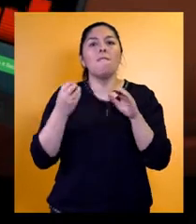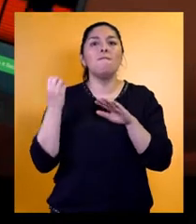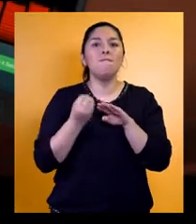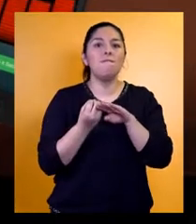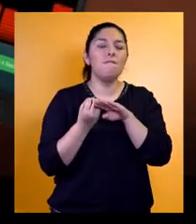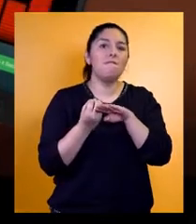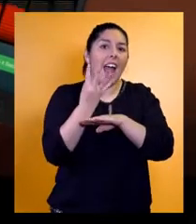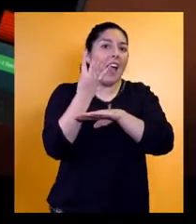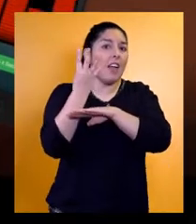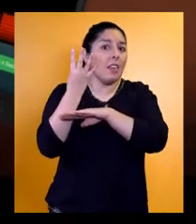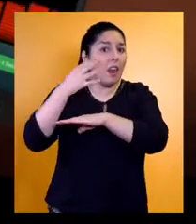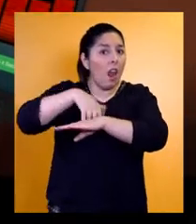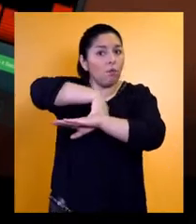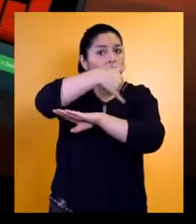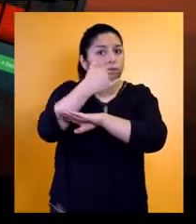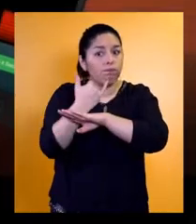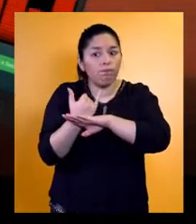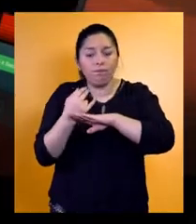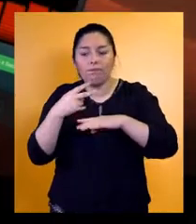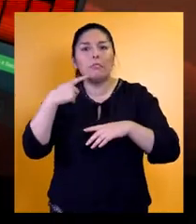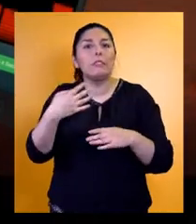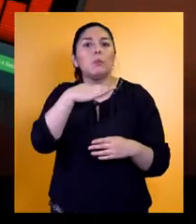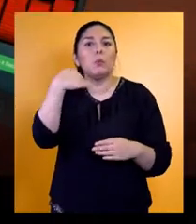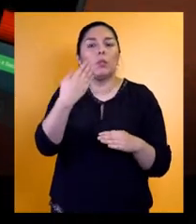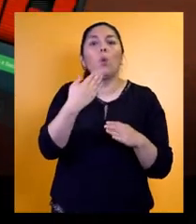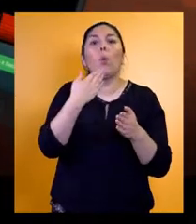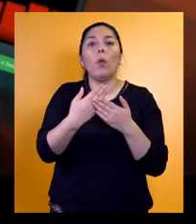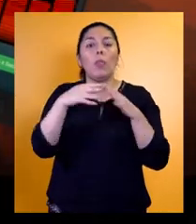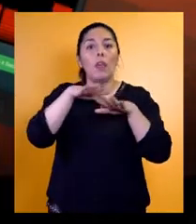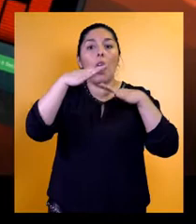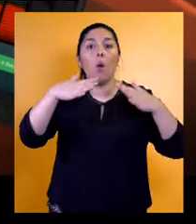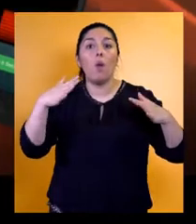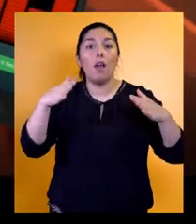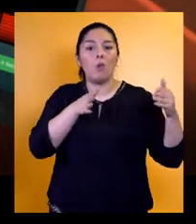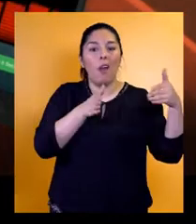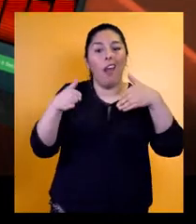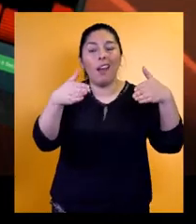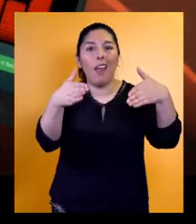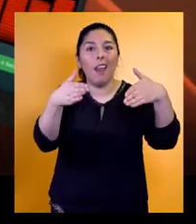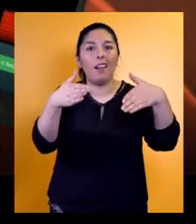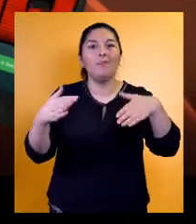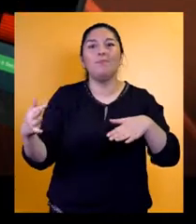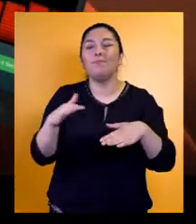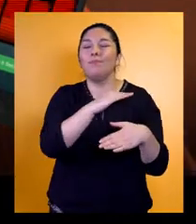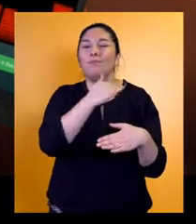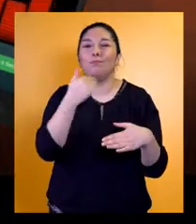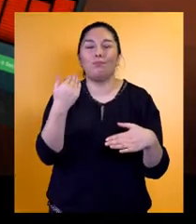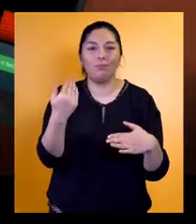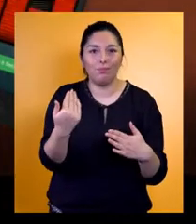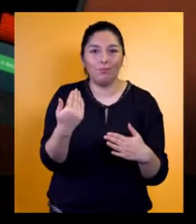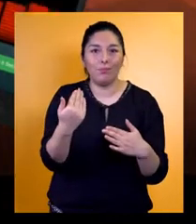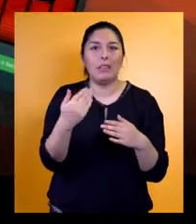ballenas del tipo minke en algunos casos. Cuando las ballenas se ingresan a la agua interior, a los canales, se han producido